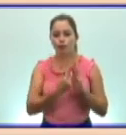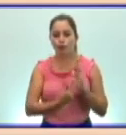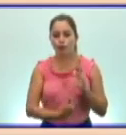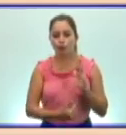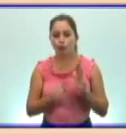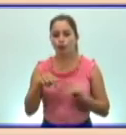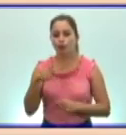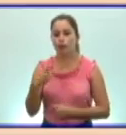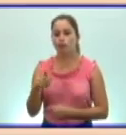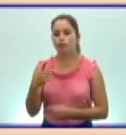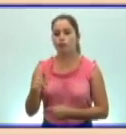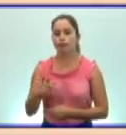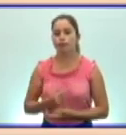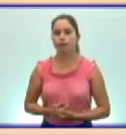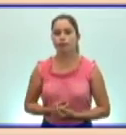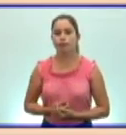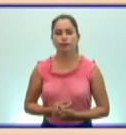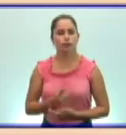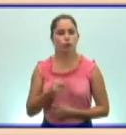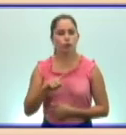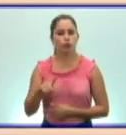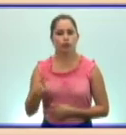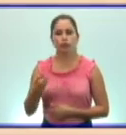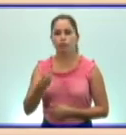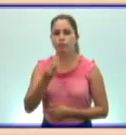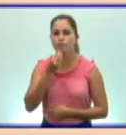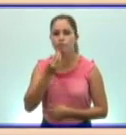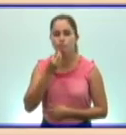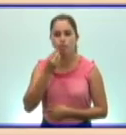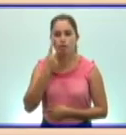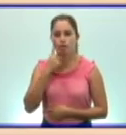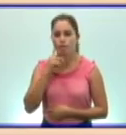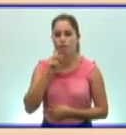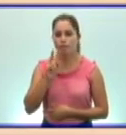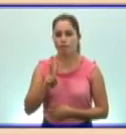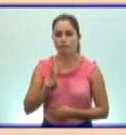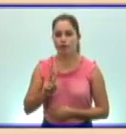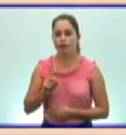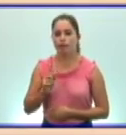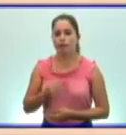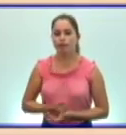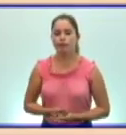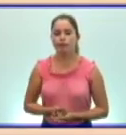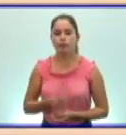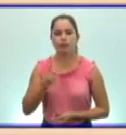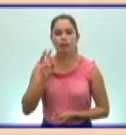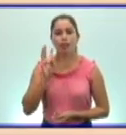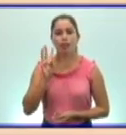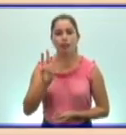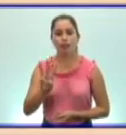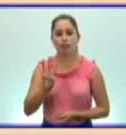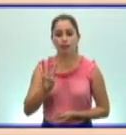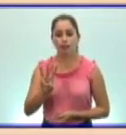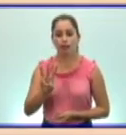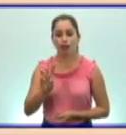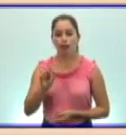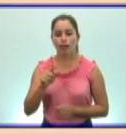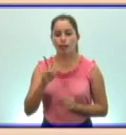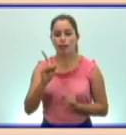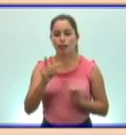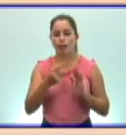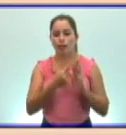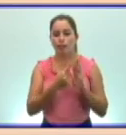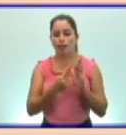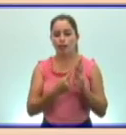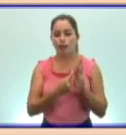ejercicio. Ustedes pueden observar que en el caso del tercer dato, que aparece en masa molar